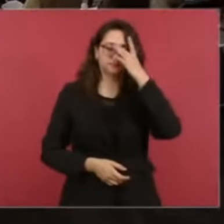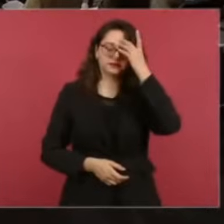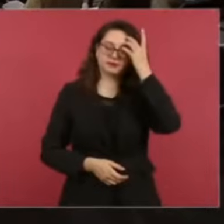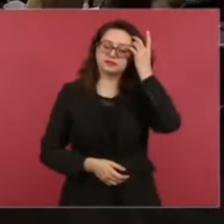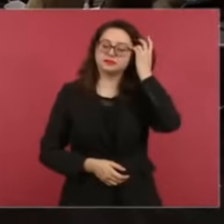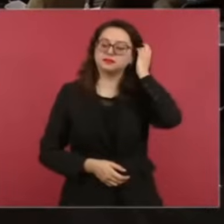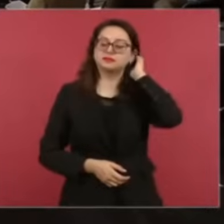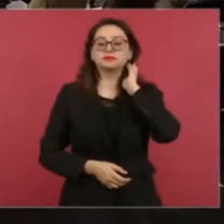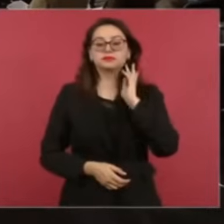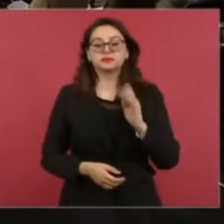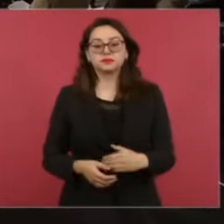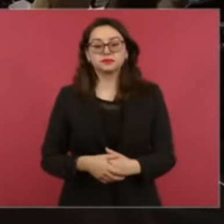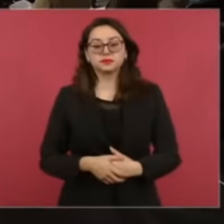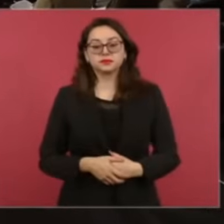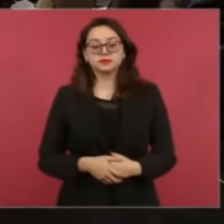¿El qué?